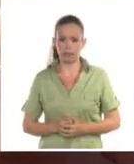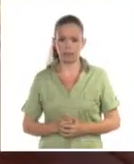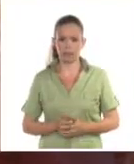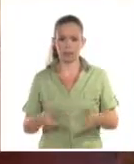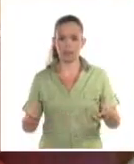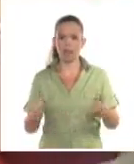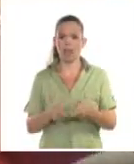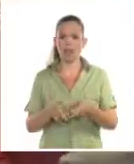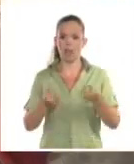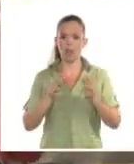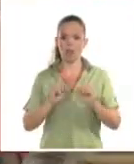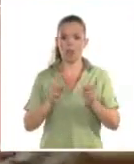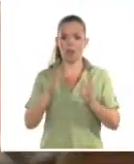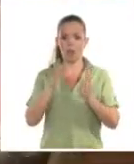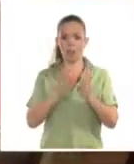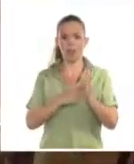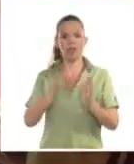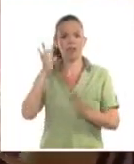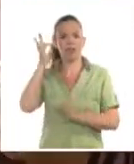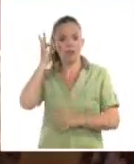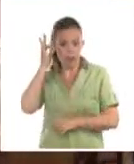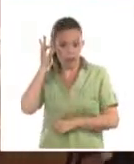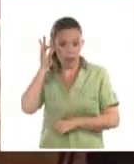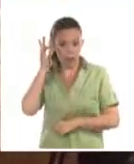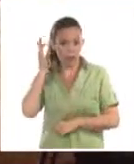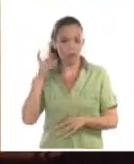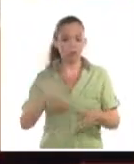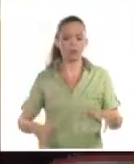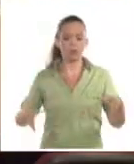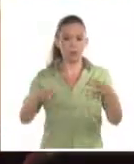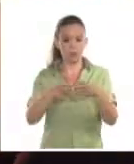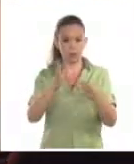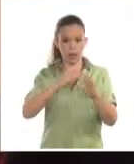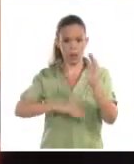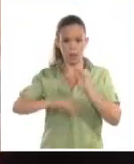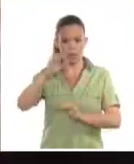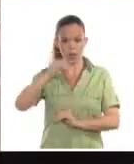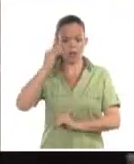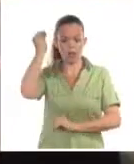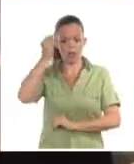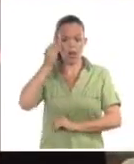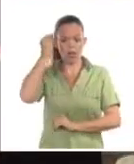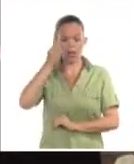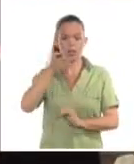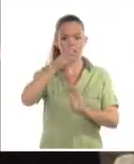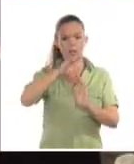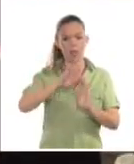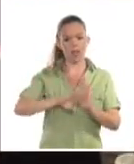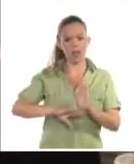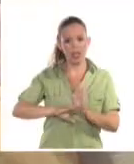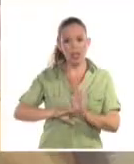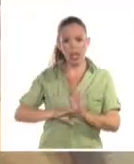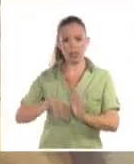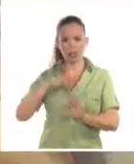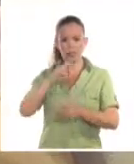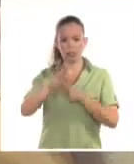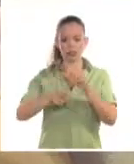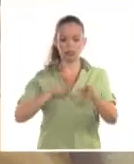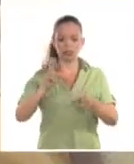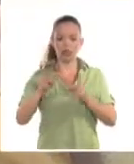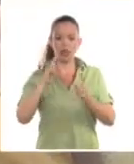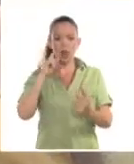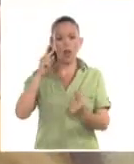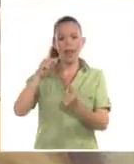febrero el consejo de ministros valoró la implementación de las medidas aprob en las proyecciones de gobierno para corregir